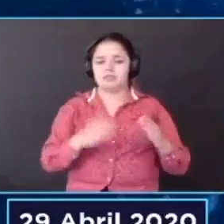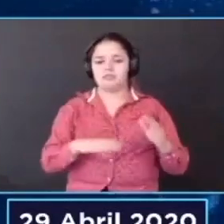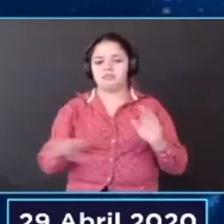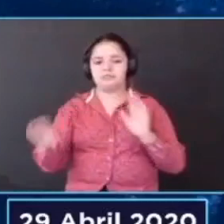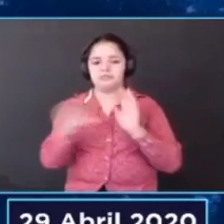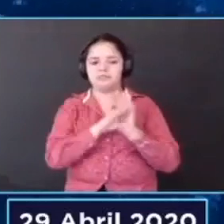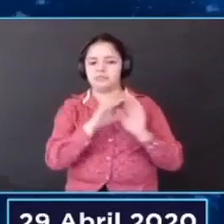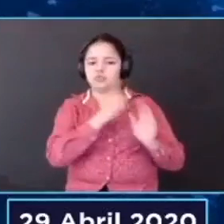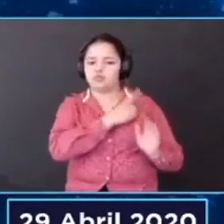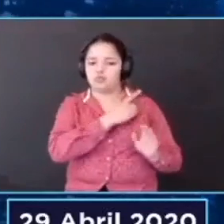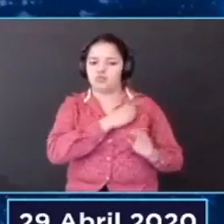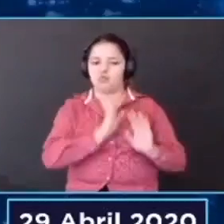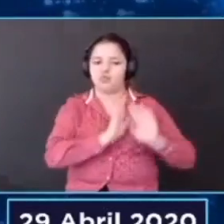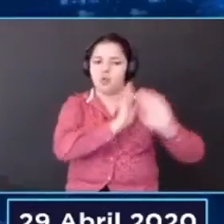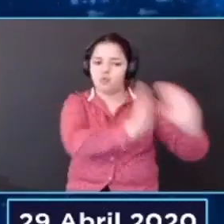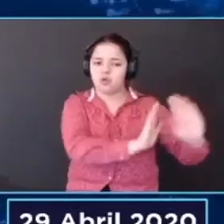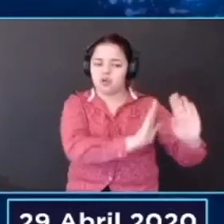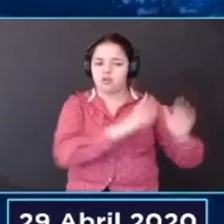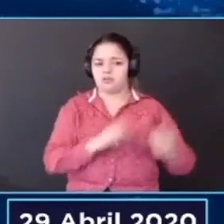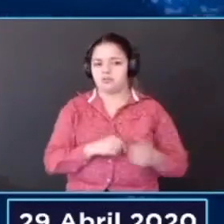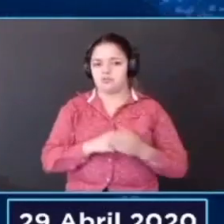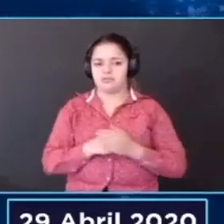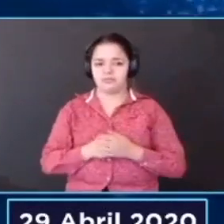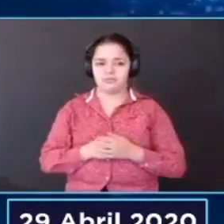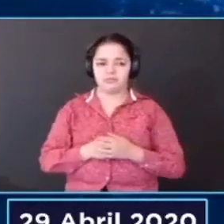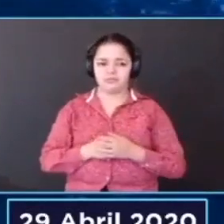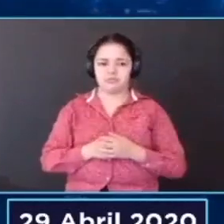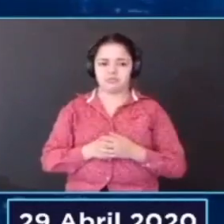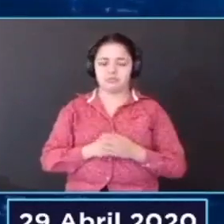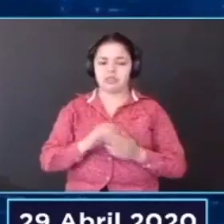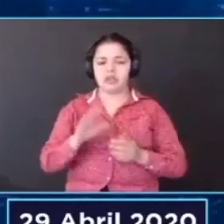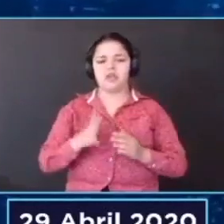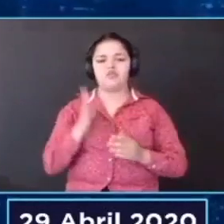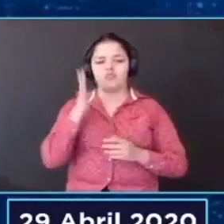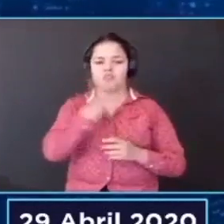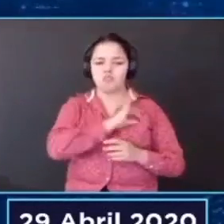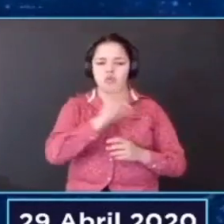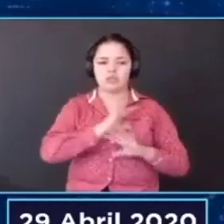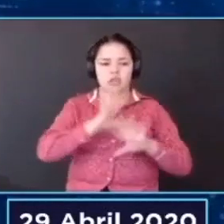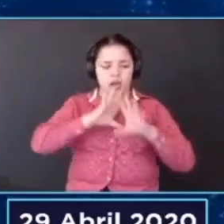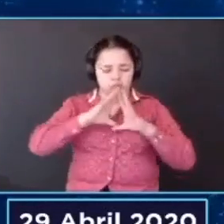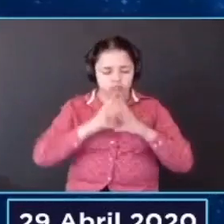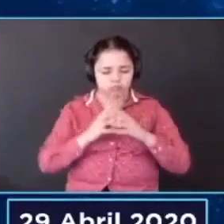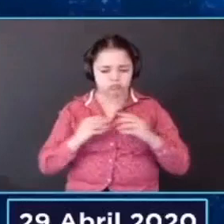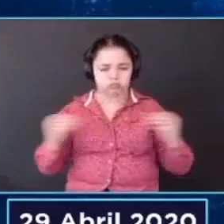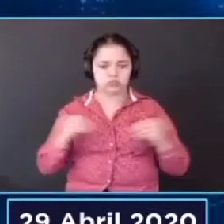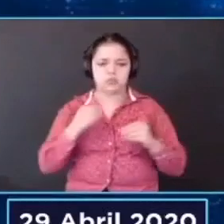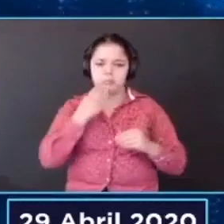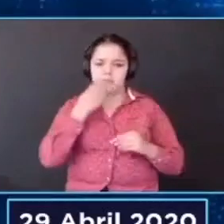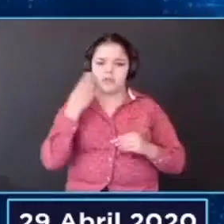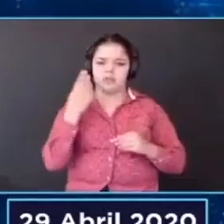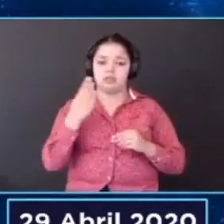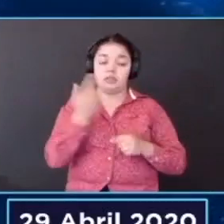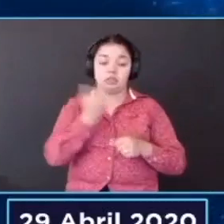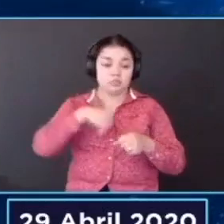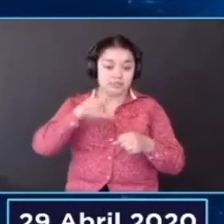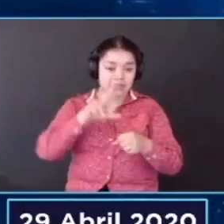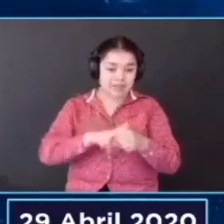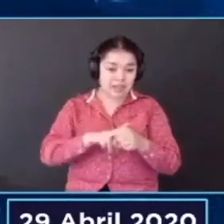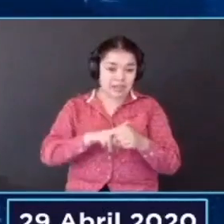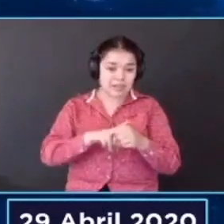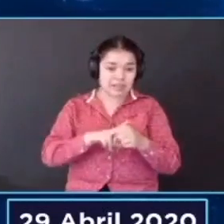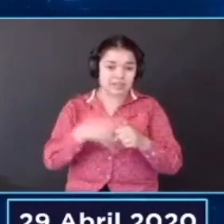días en esas condiciones y ya serían recuperados totalmente. Hospitalizados, tenemos